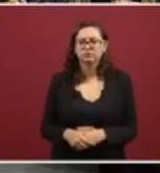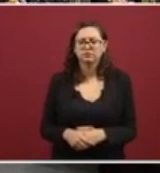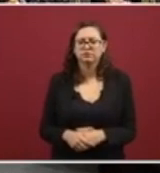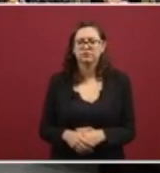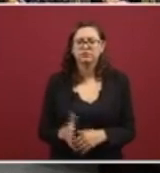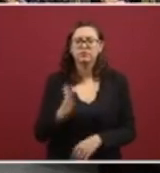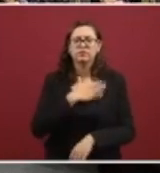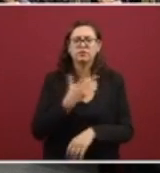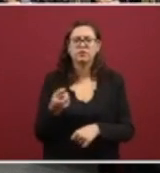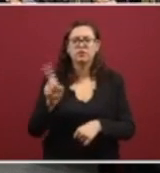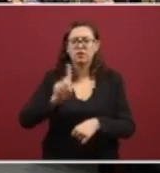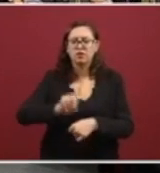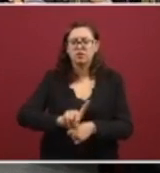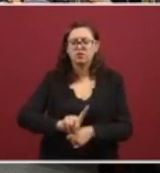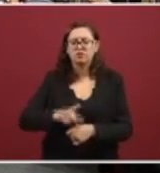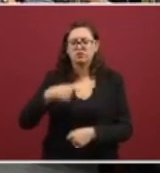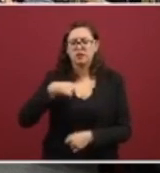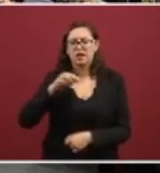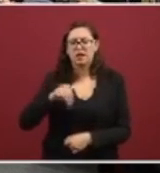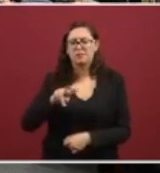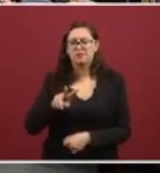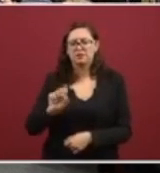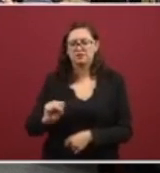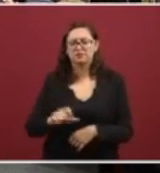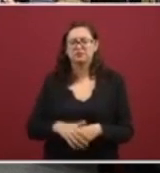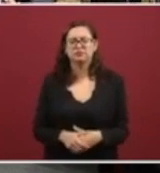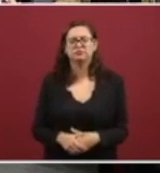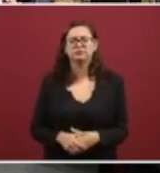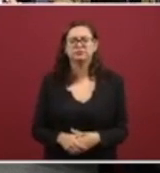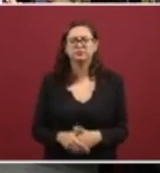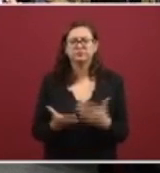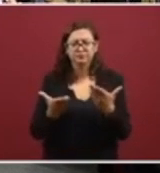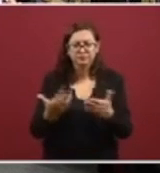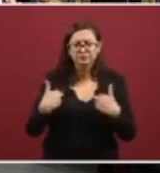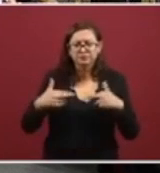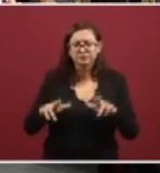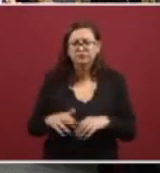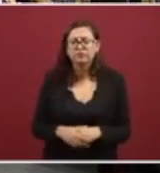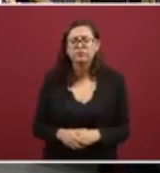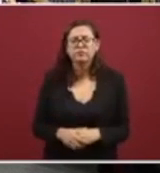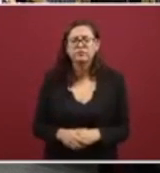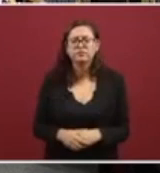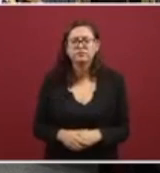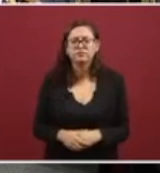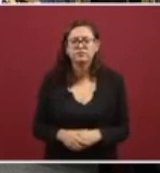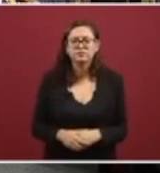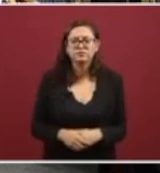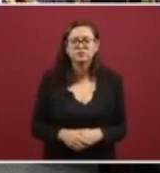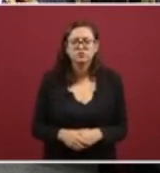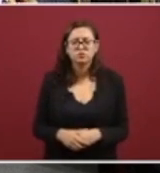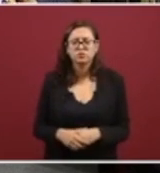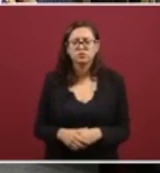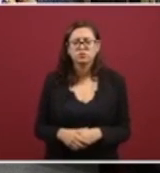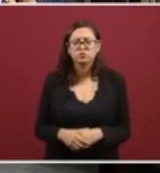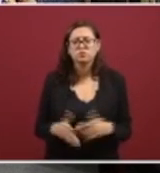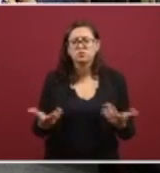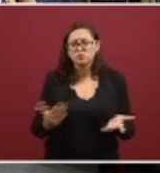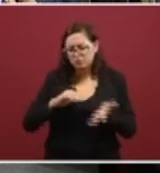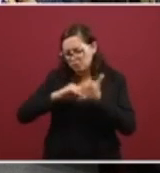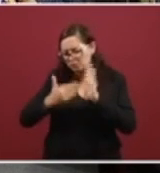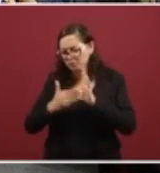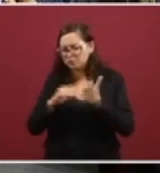Buenos días, Rocío Méndez, Noticias MBS. Señor canciller, en la estrategia que está diseñando, ¿qué papel va a jugar la sociedad